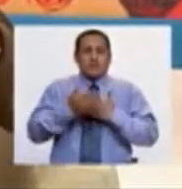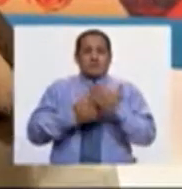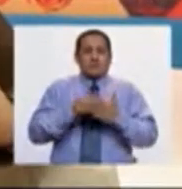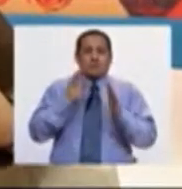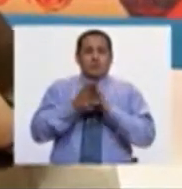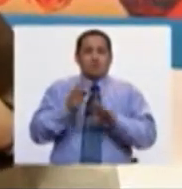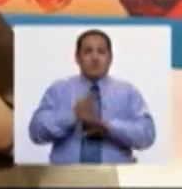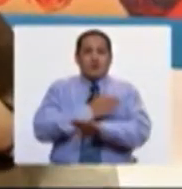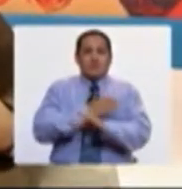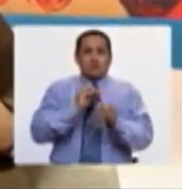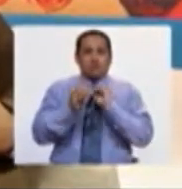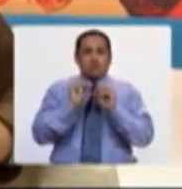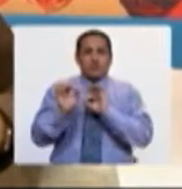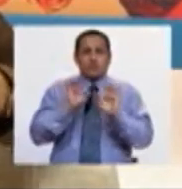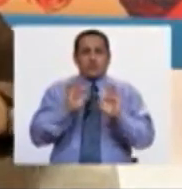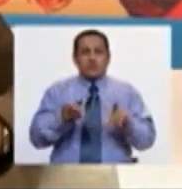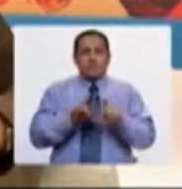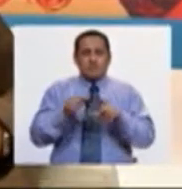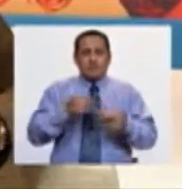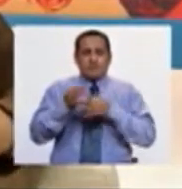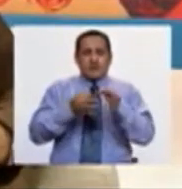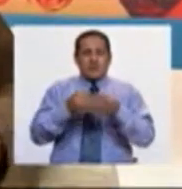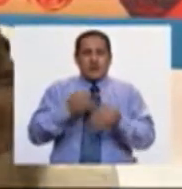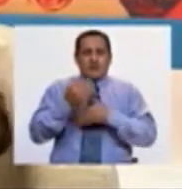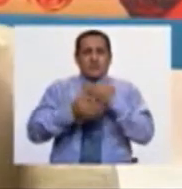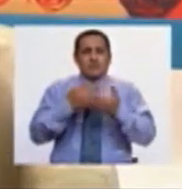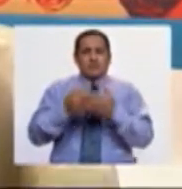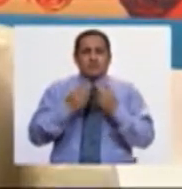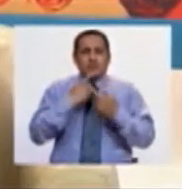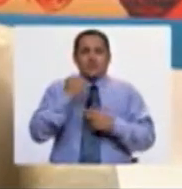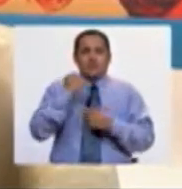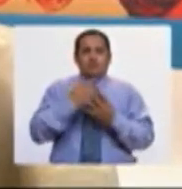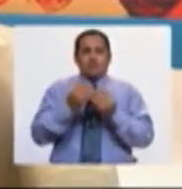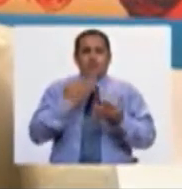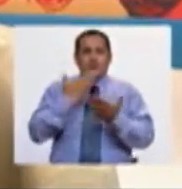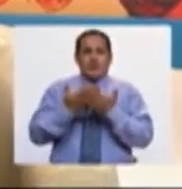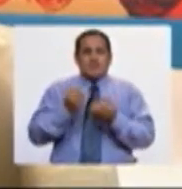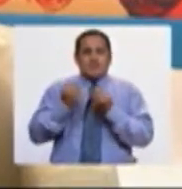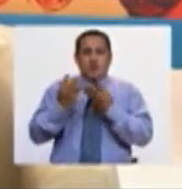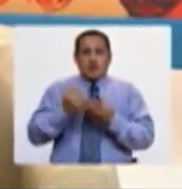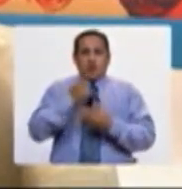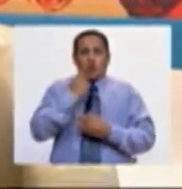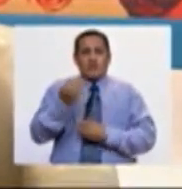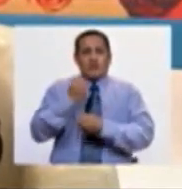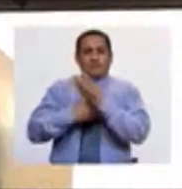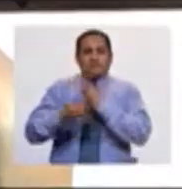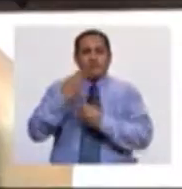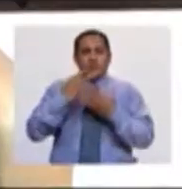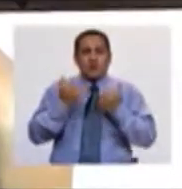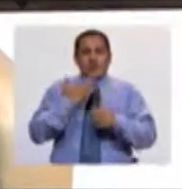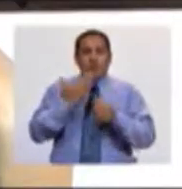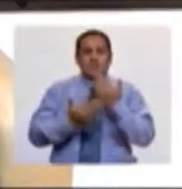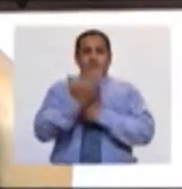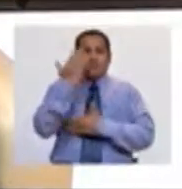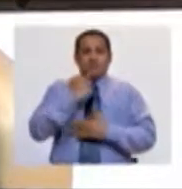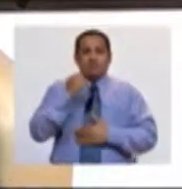si es que no se habla de las mismas, y aquí estamos para ello en tanto involucren los derechos. Muchísimas gracias, General Leibovich, por haber estado con nosotros